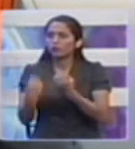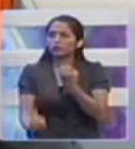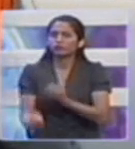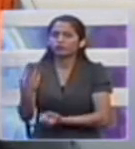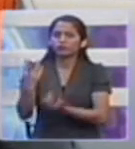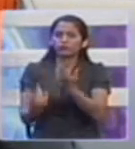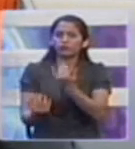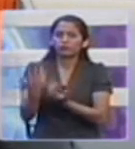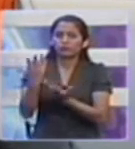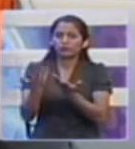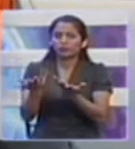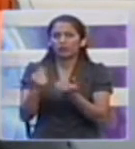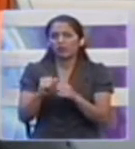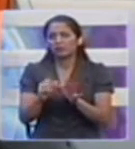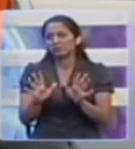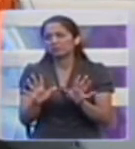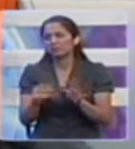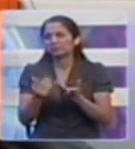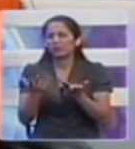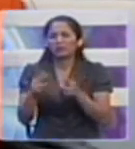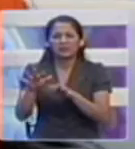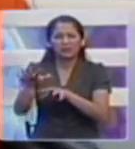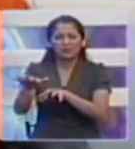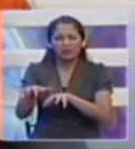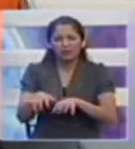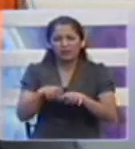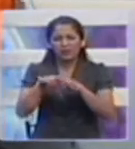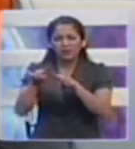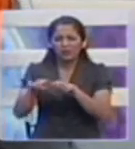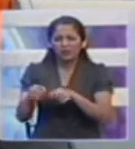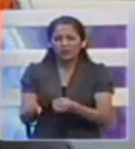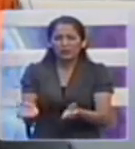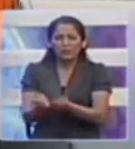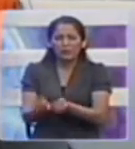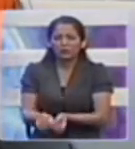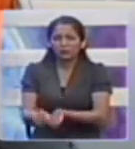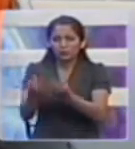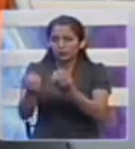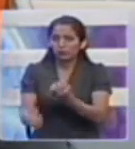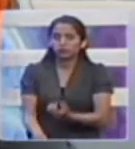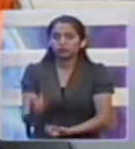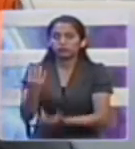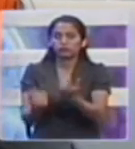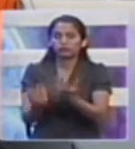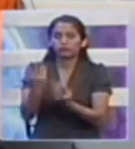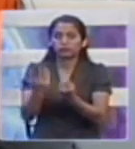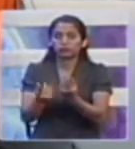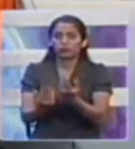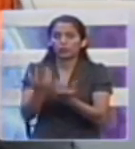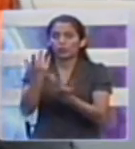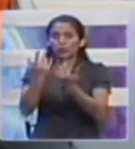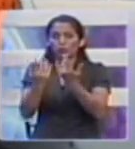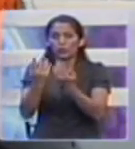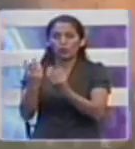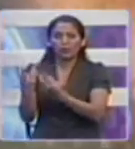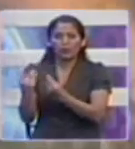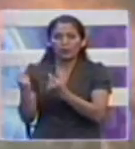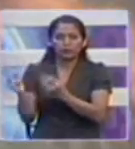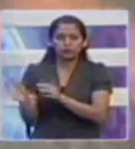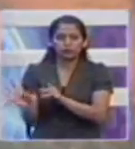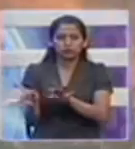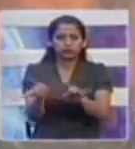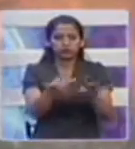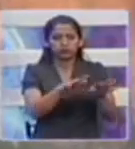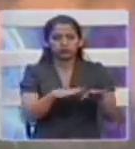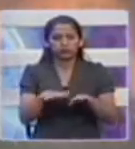de residuos agrícolas. Estos en algunos casos contribuyen a que se contaminen otras hectáreas. La